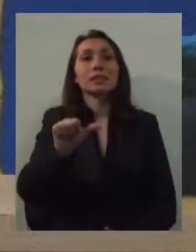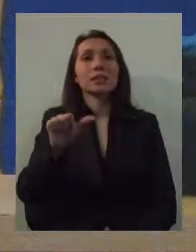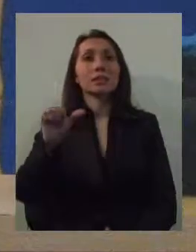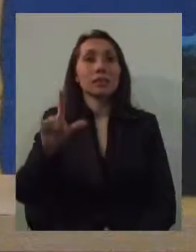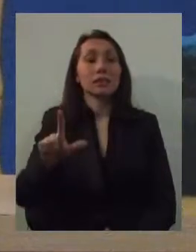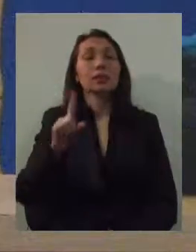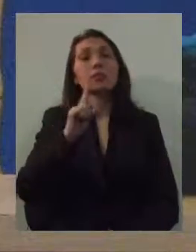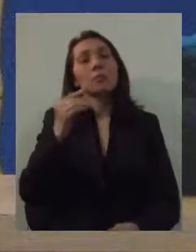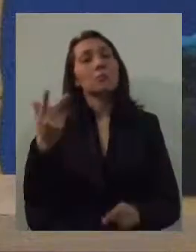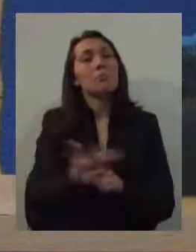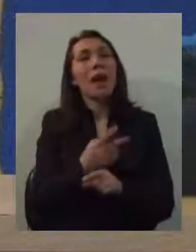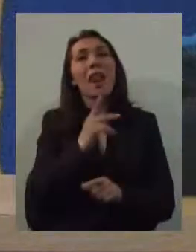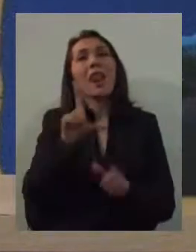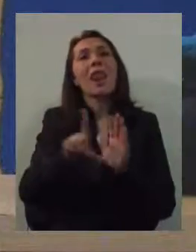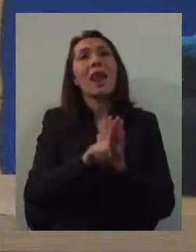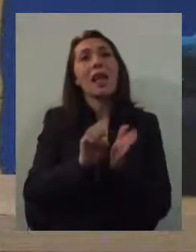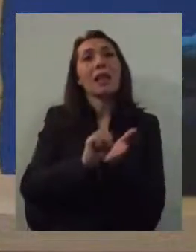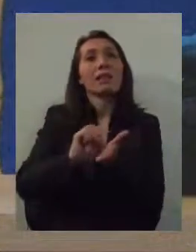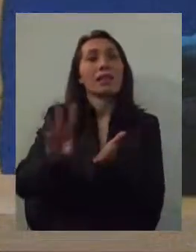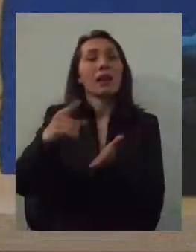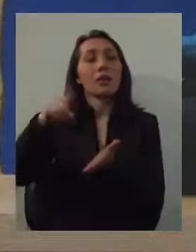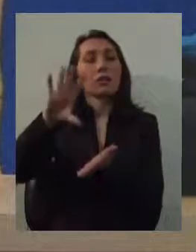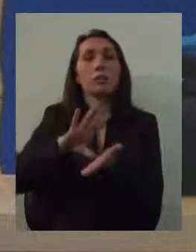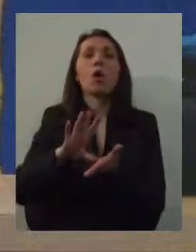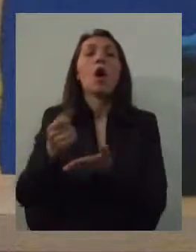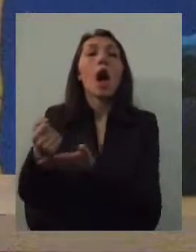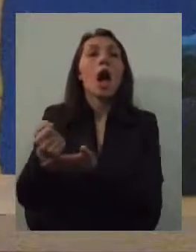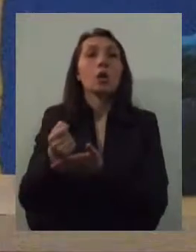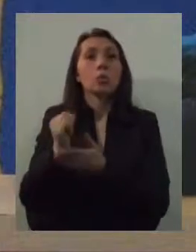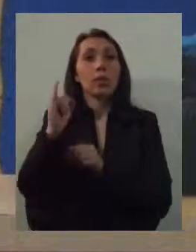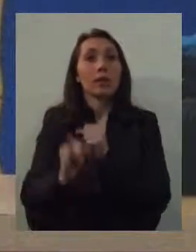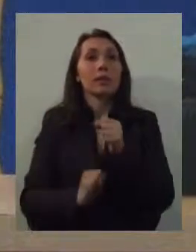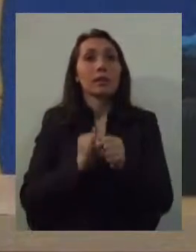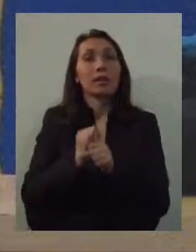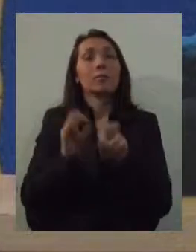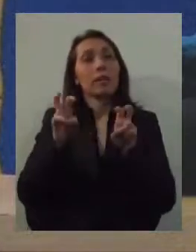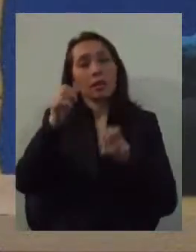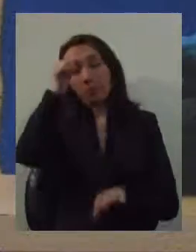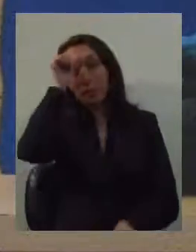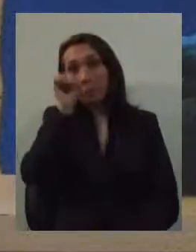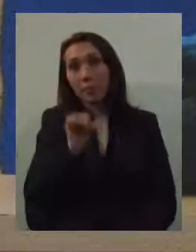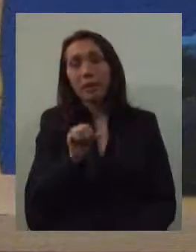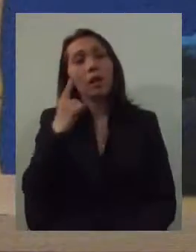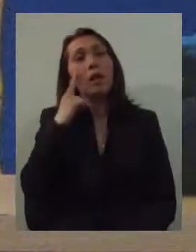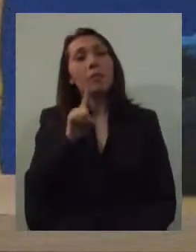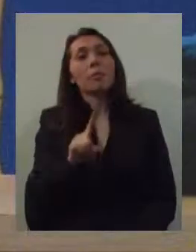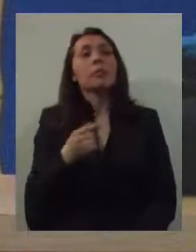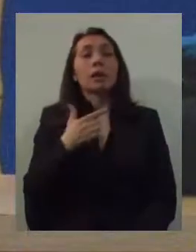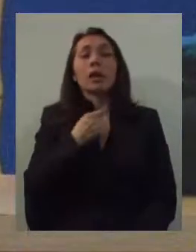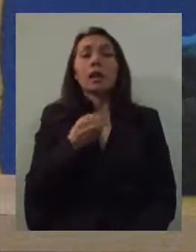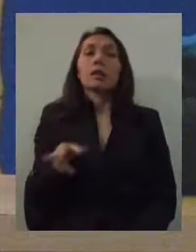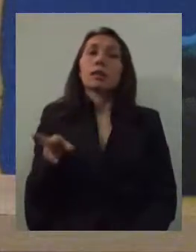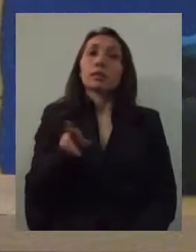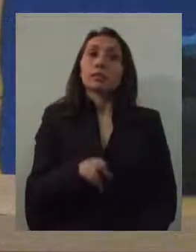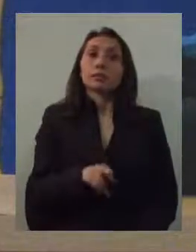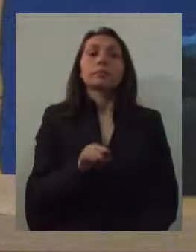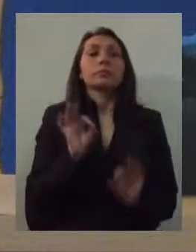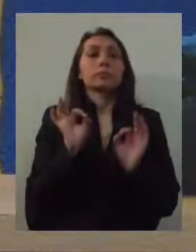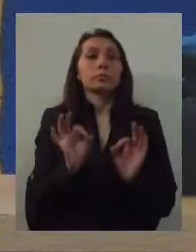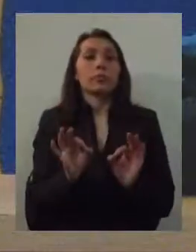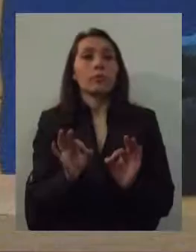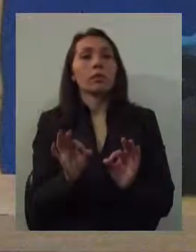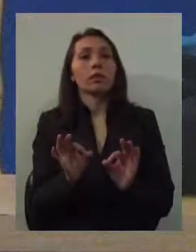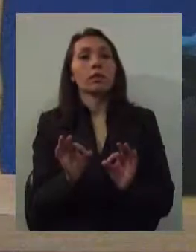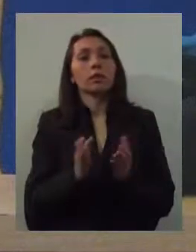24.767, mal llamada ley de extradición, de ley de cooperación internacional en materia penal, pero quiero recalcar precisamente